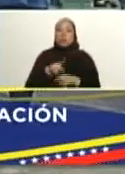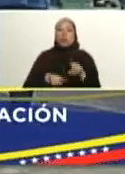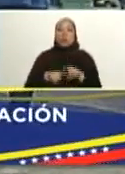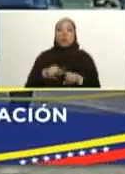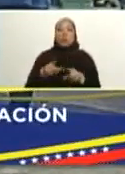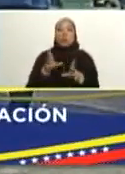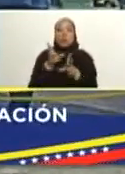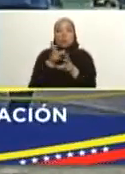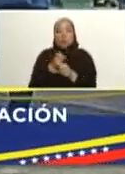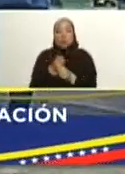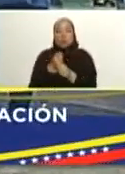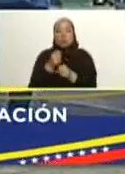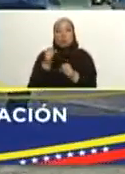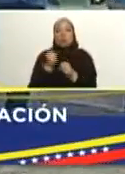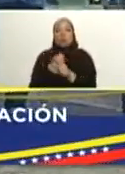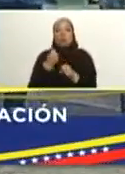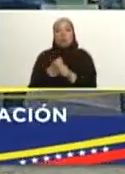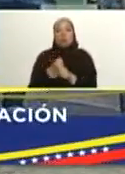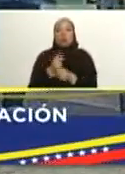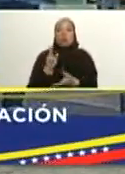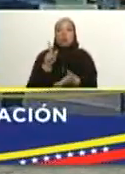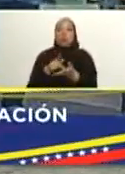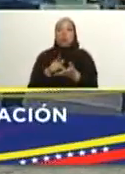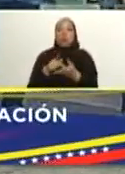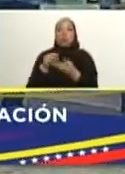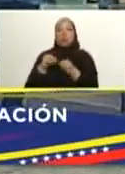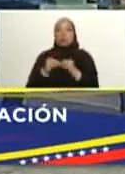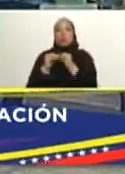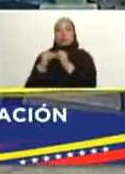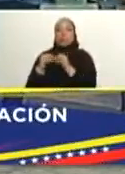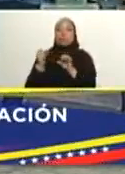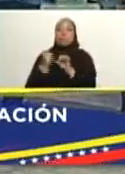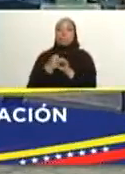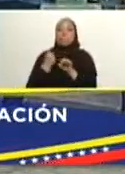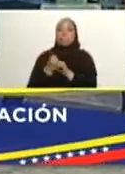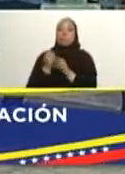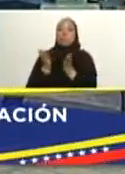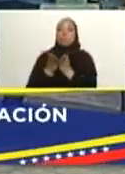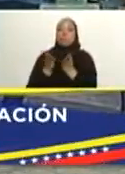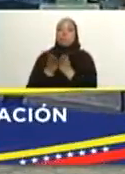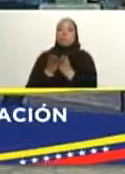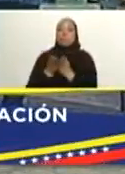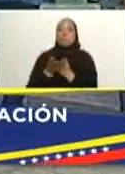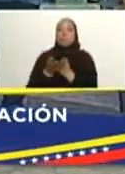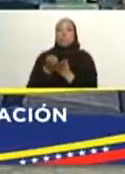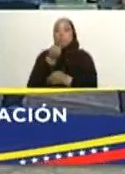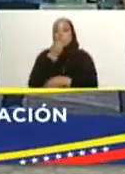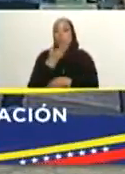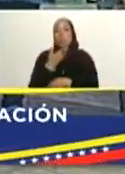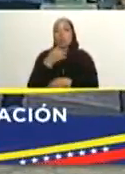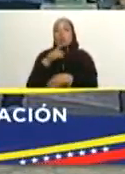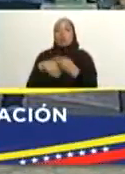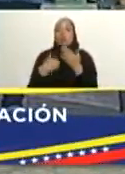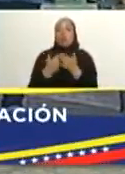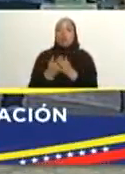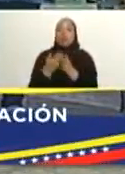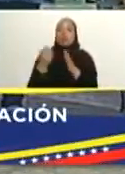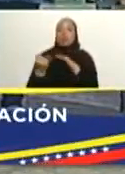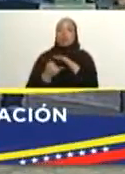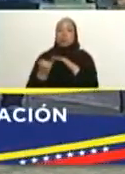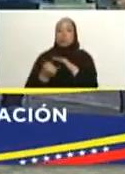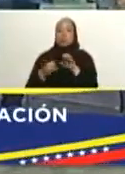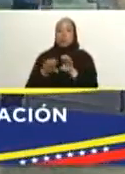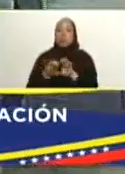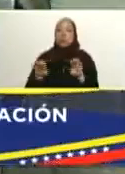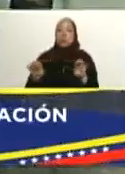la impermeabilización, material para arreglar las aulas? Es decir, la calidad educativa llega a esta institución educativa